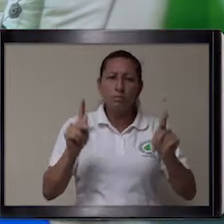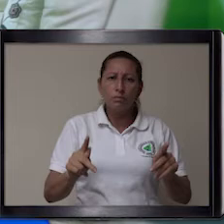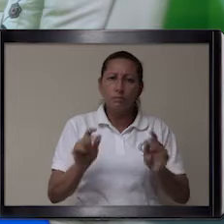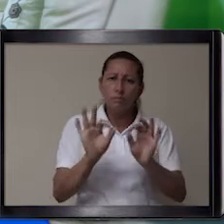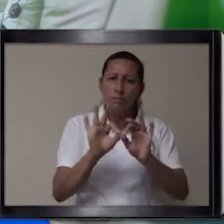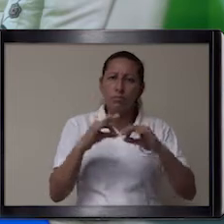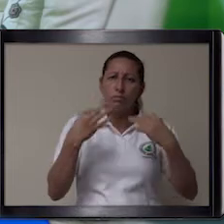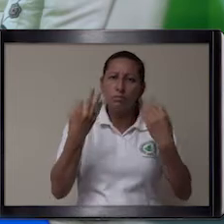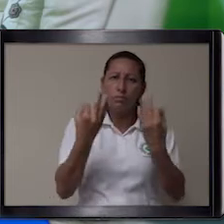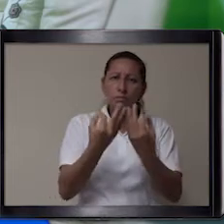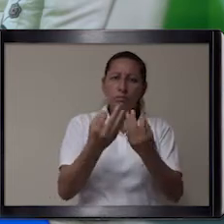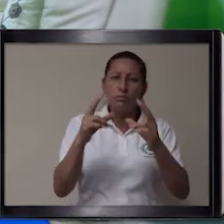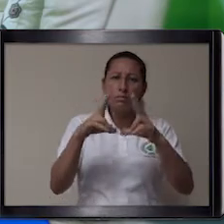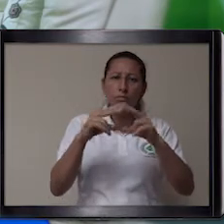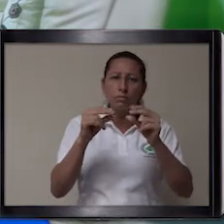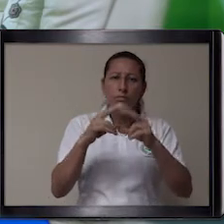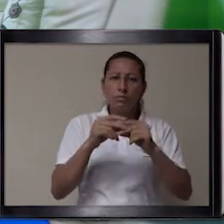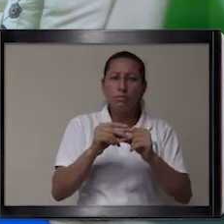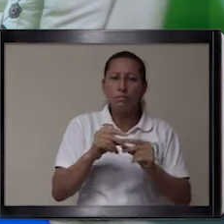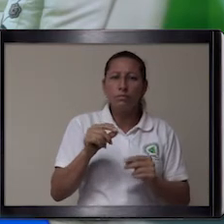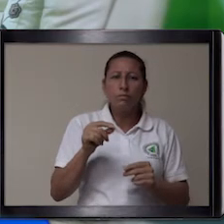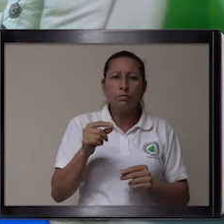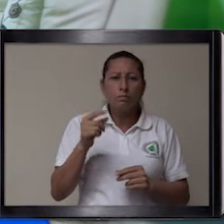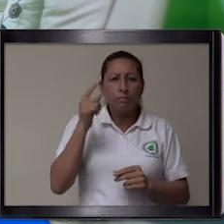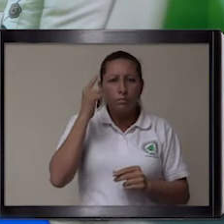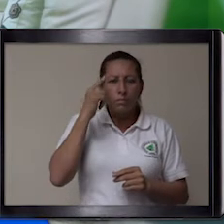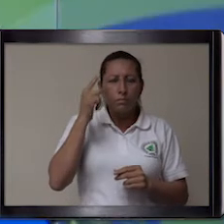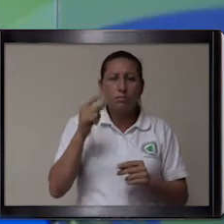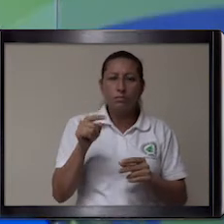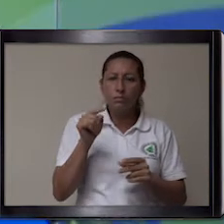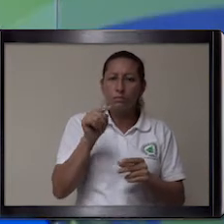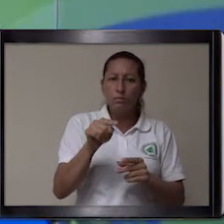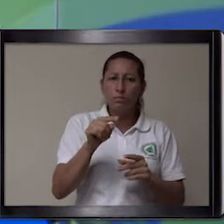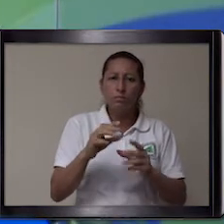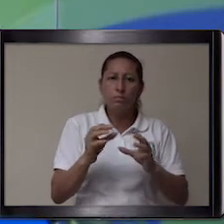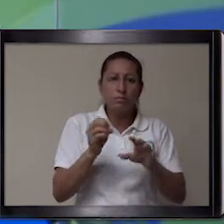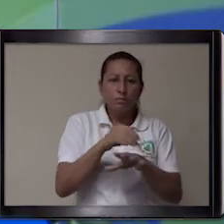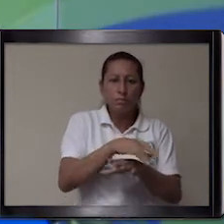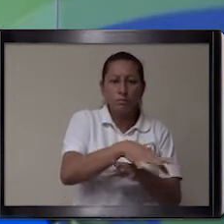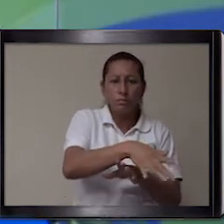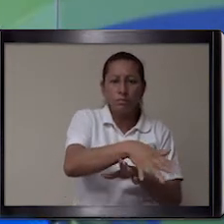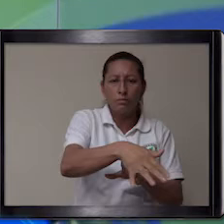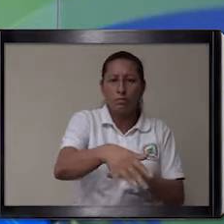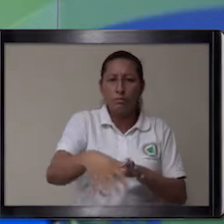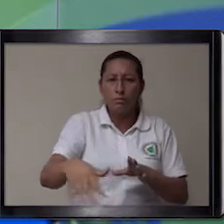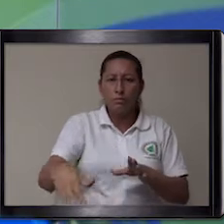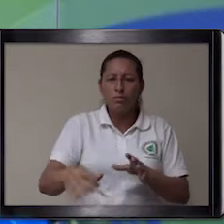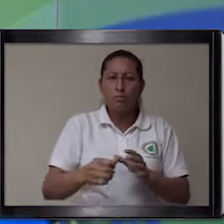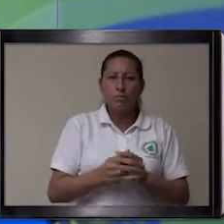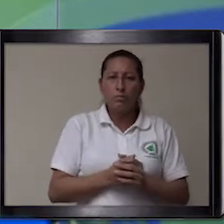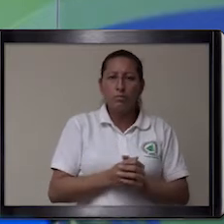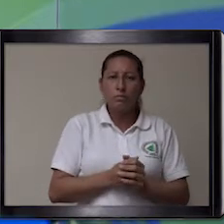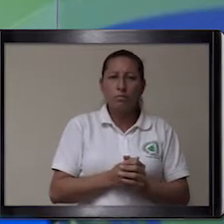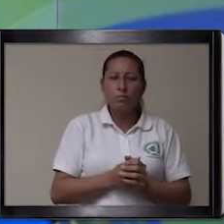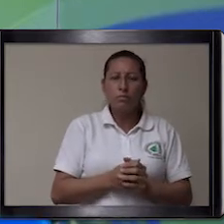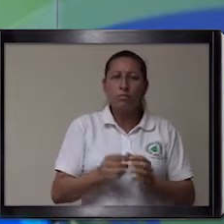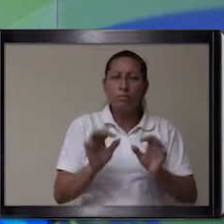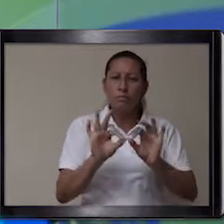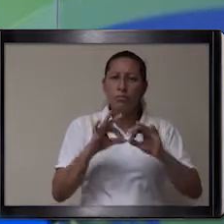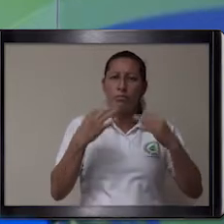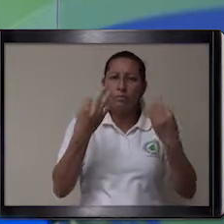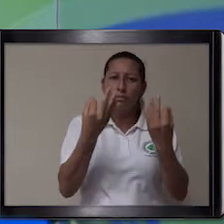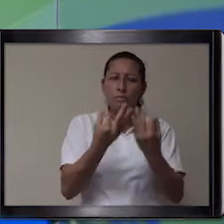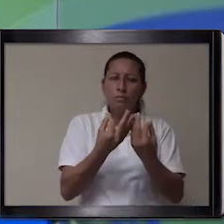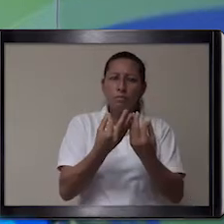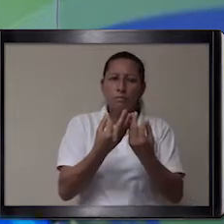que las familias deben de tomar en cuenta ante este tipo de deslizamiento, y no antes, sino desde la preparación, cuando la familia